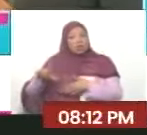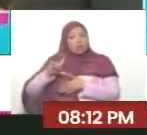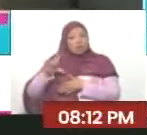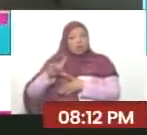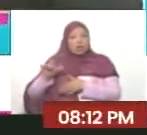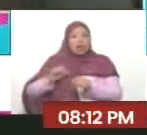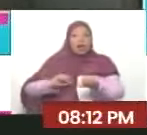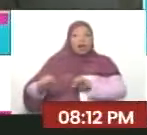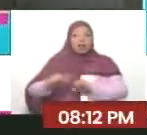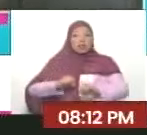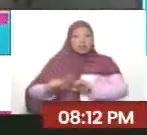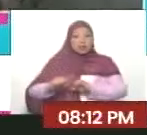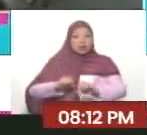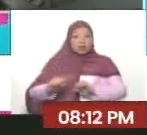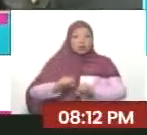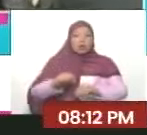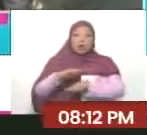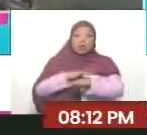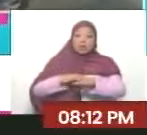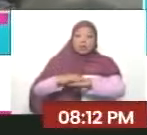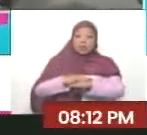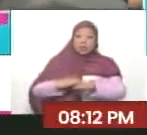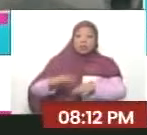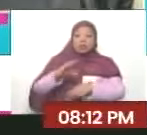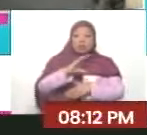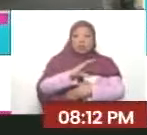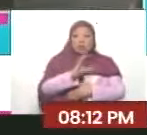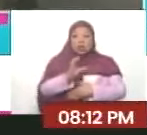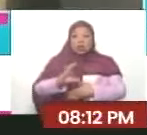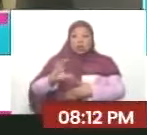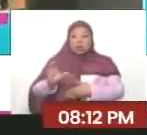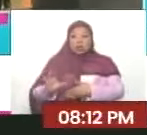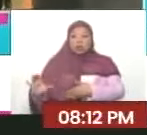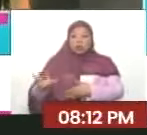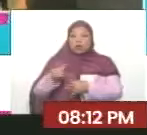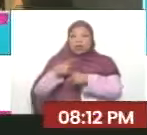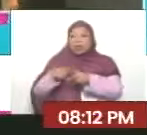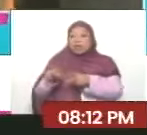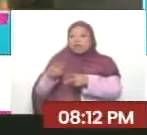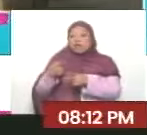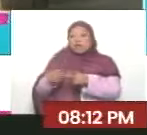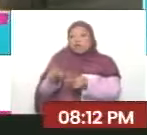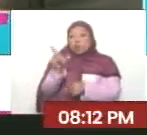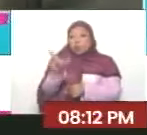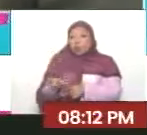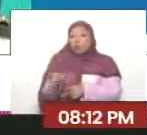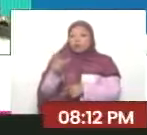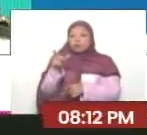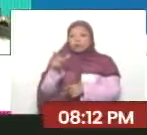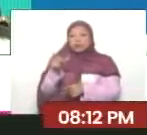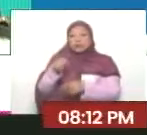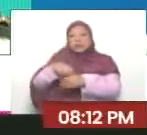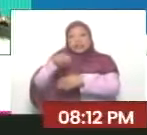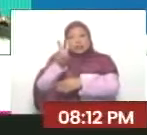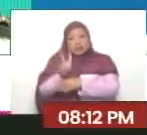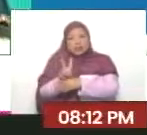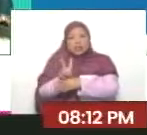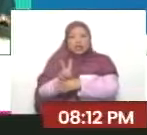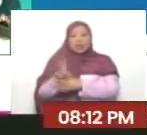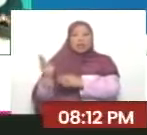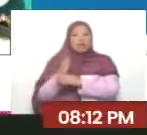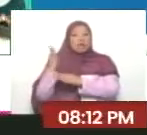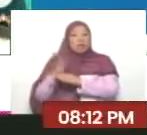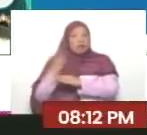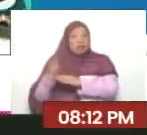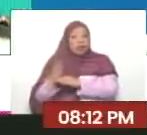Caribe, con los primeros ministros del Caribe, Rubén Esquerri, Gaston Brown, Terrence, Ralph González.